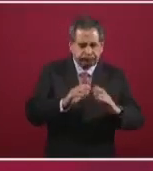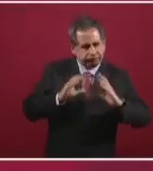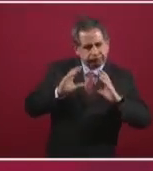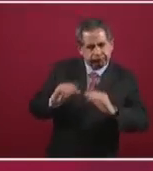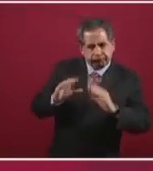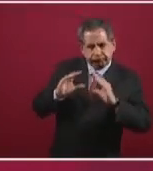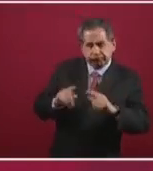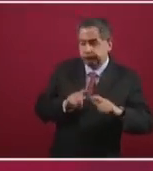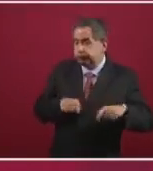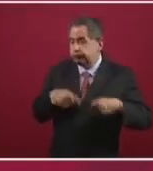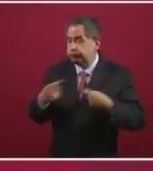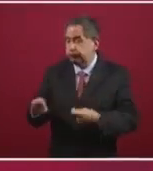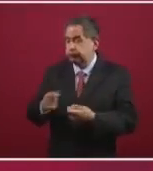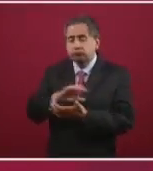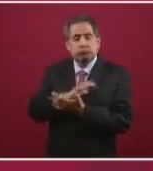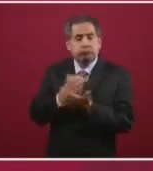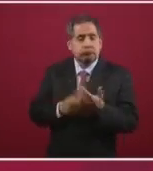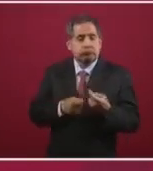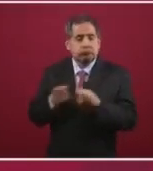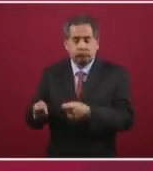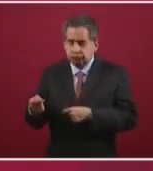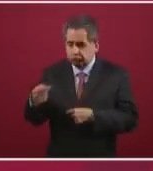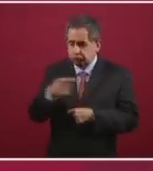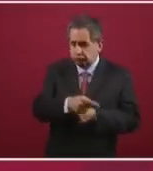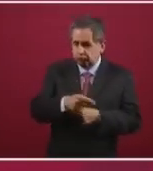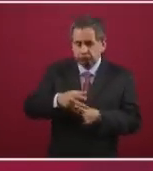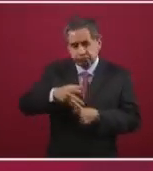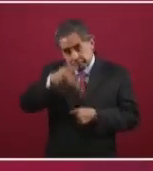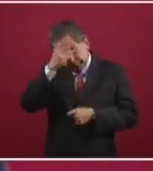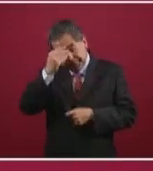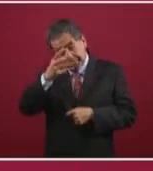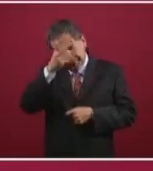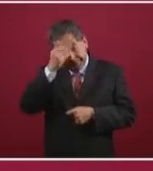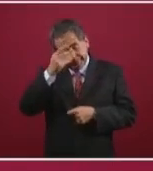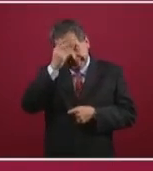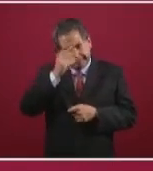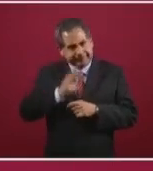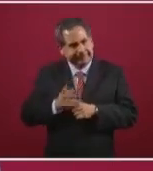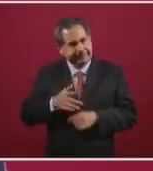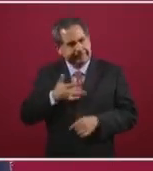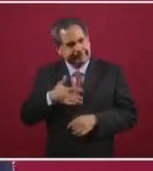siendo contratados para trabajar como aprendices